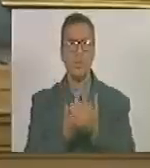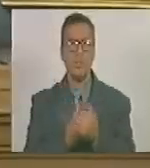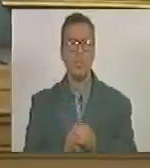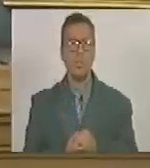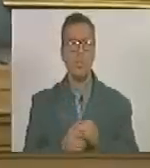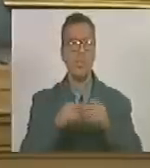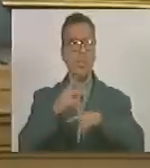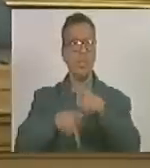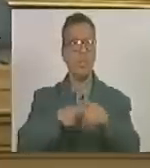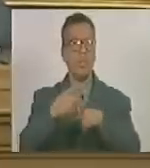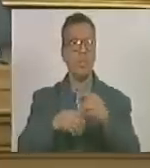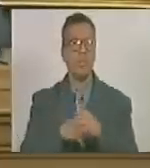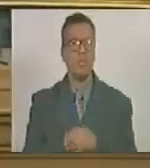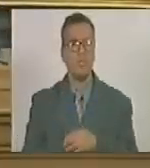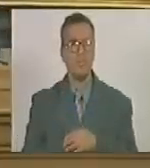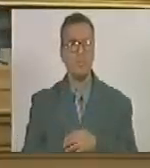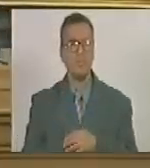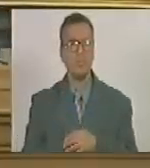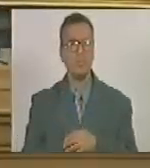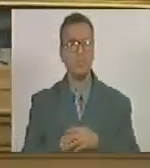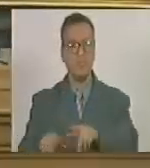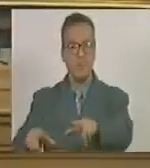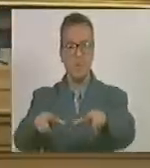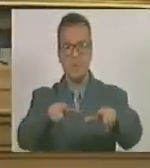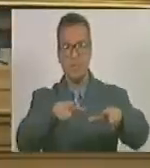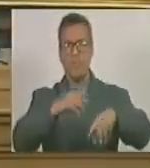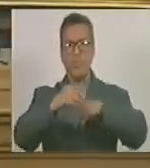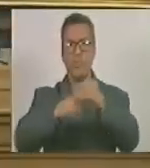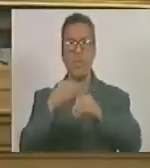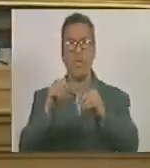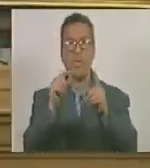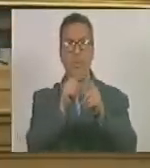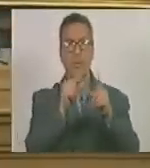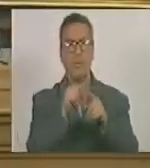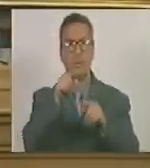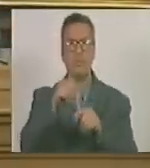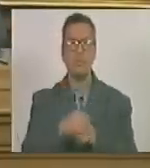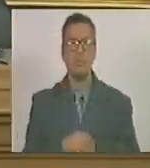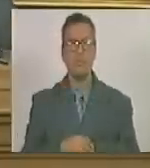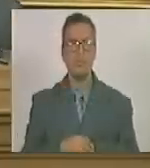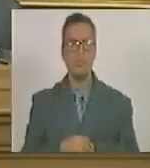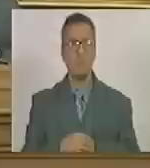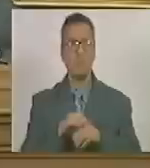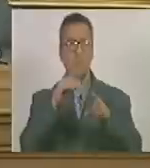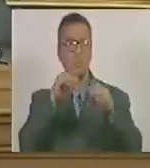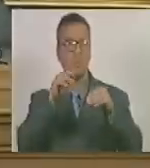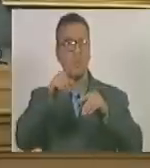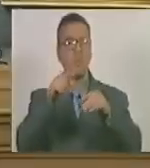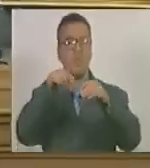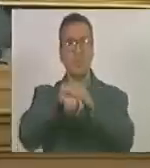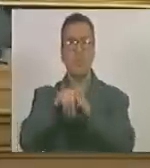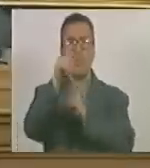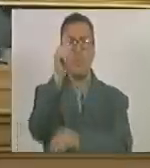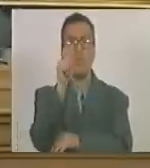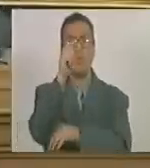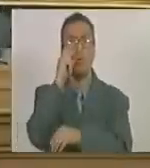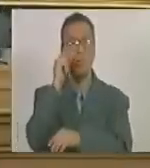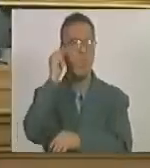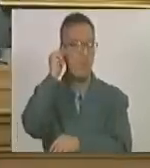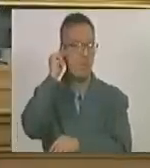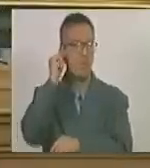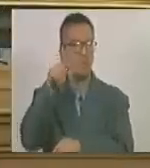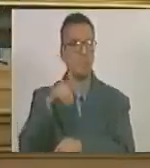a proceder entonces a abrir espacio para derecho de palabra, opiniones, intervenciones de las diputadas y los